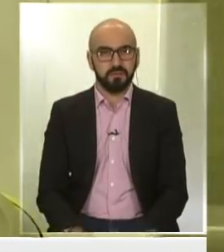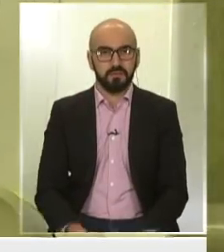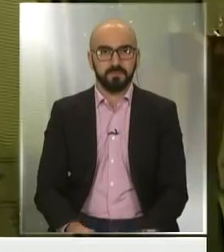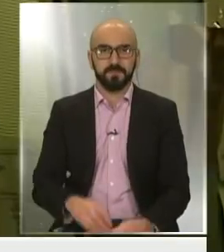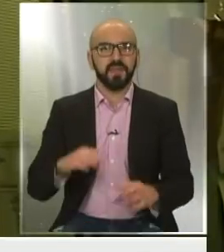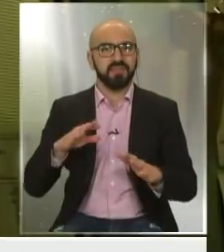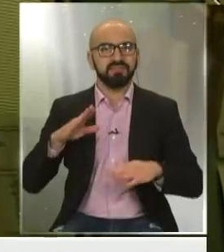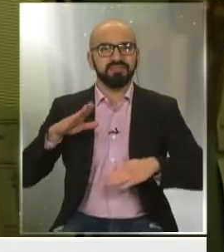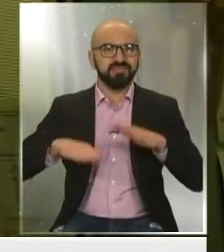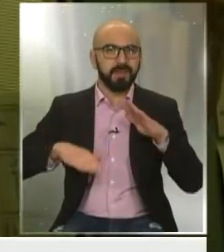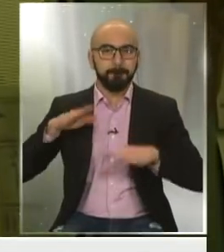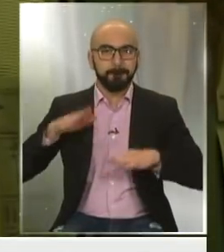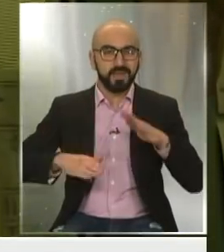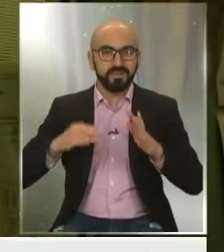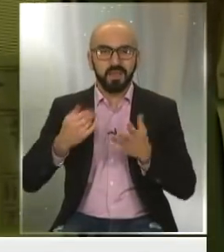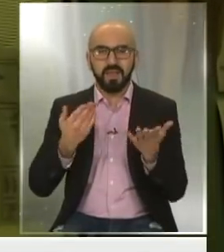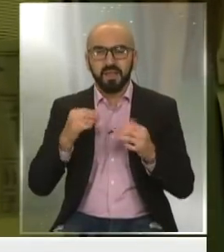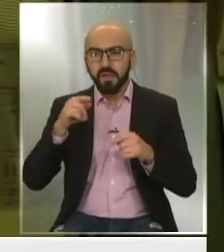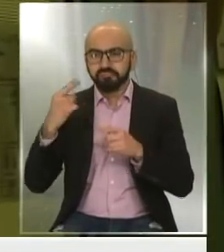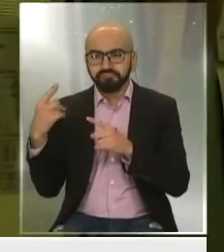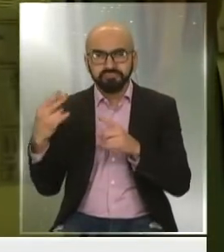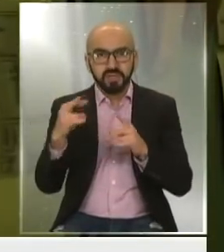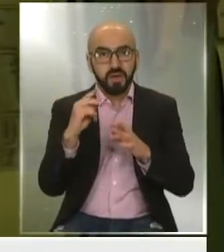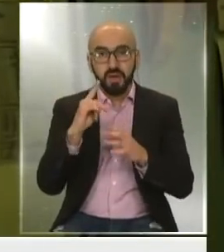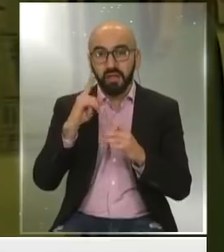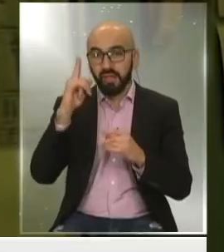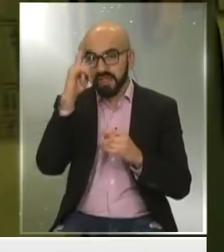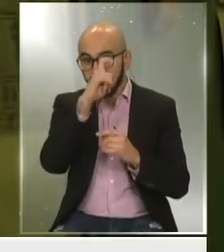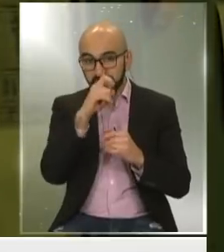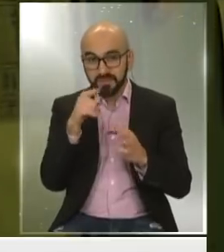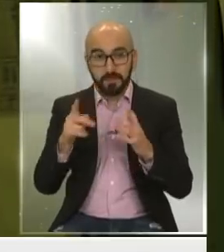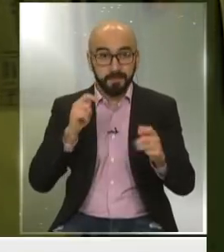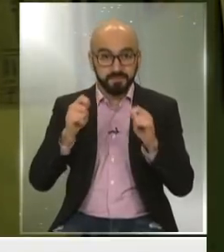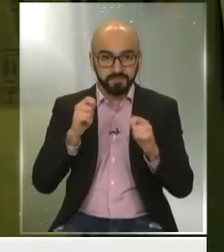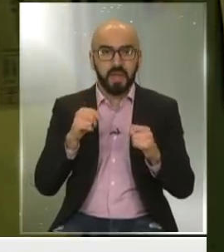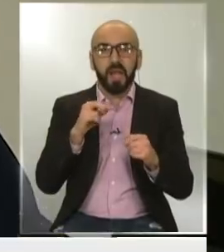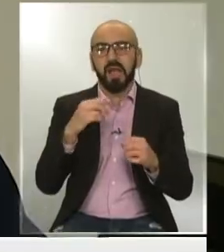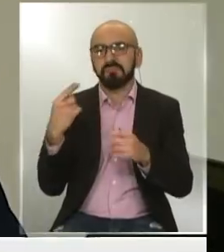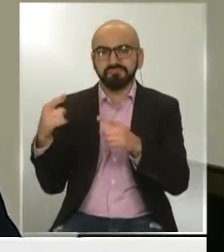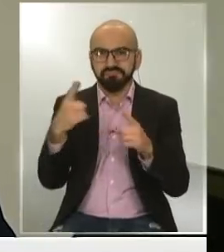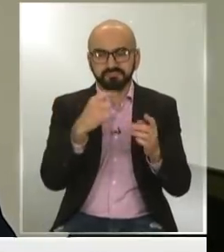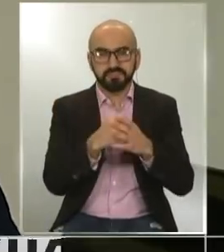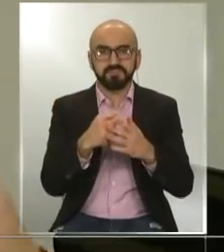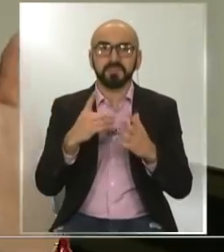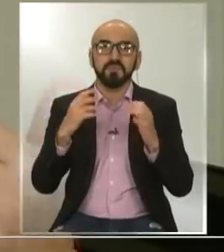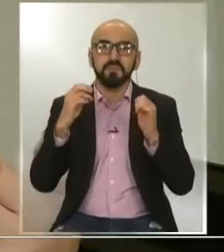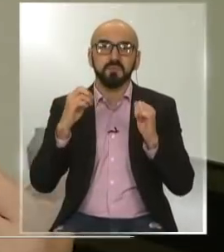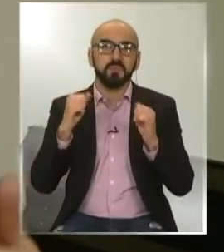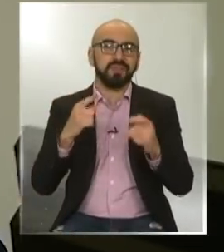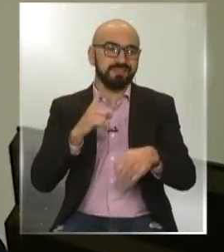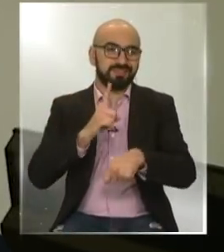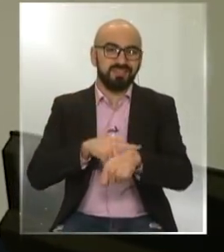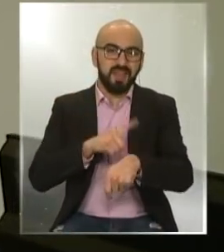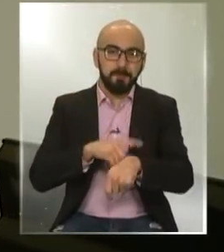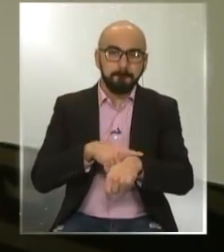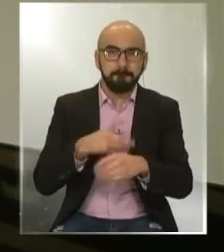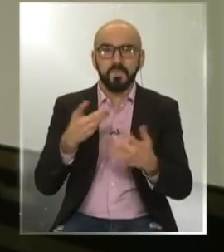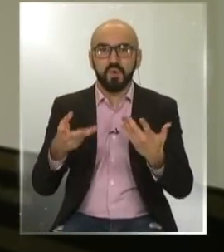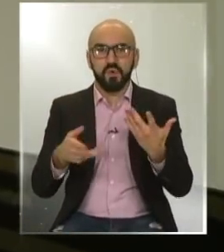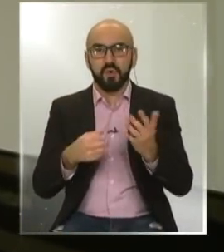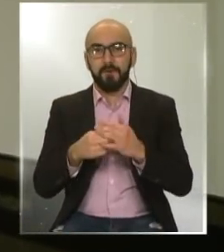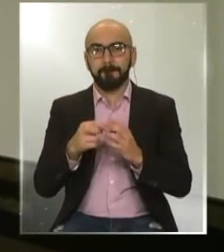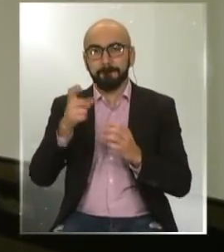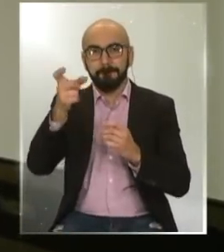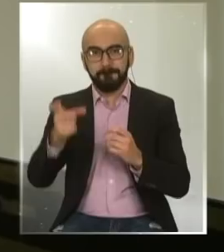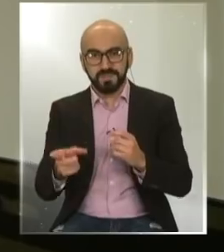Dependiendo de la complejidad del paciente, nos van diciendo estos pacientes tienen mayor o menor probabilidad para subir por el tiempo de estada. Tiene que el paciente